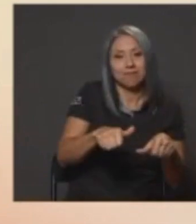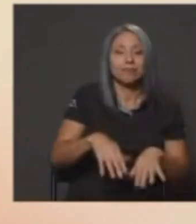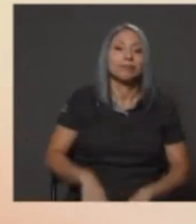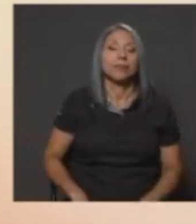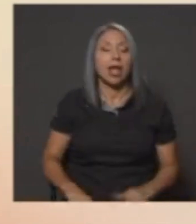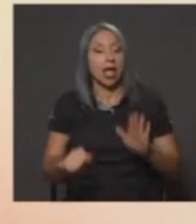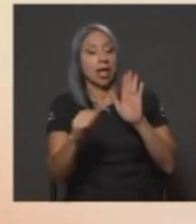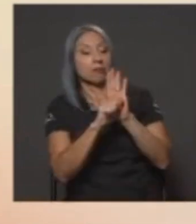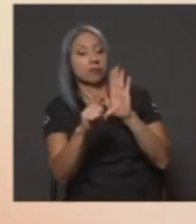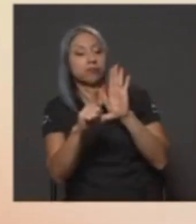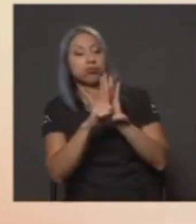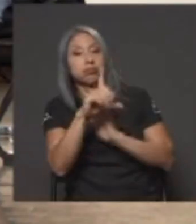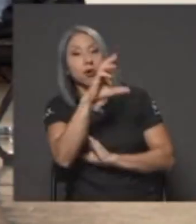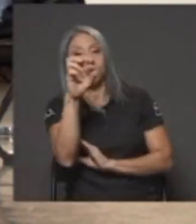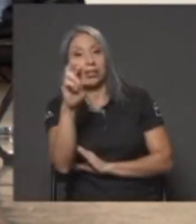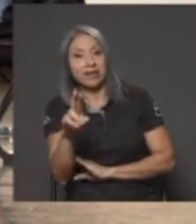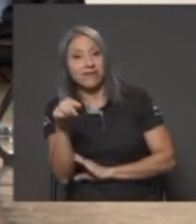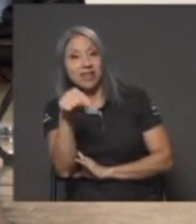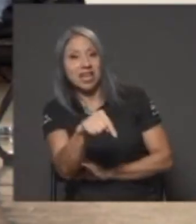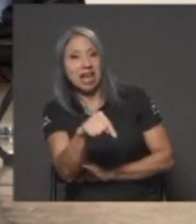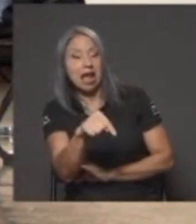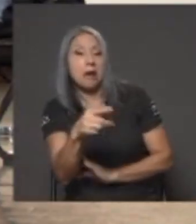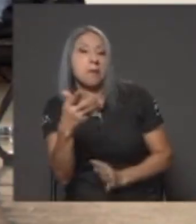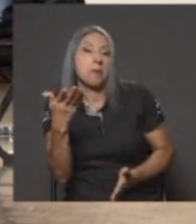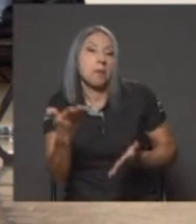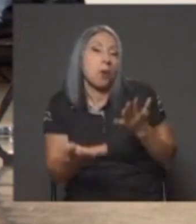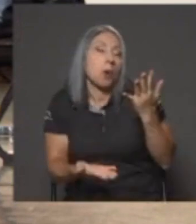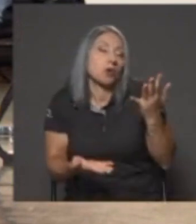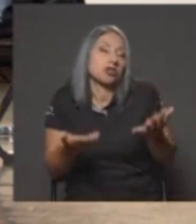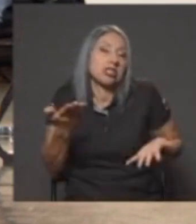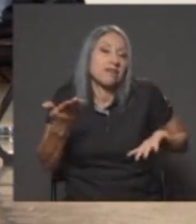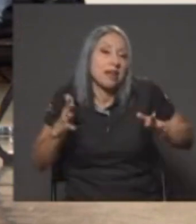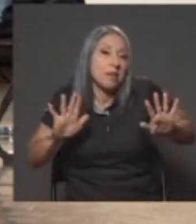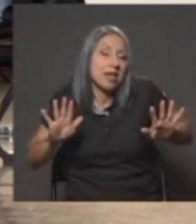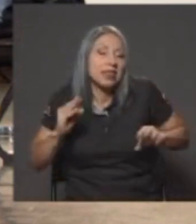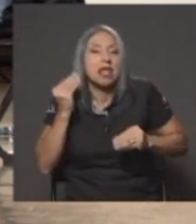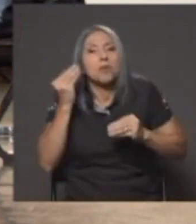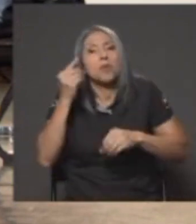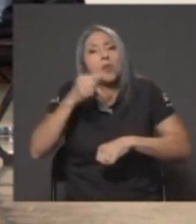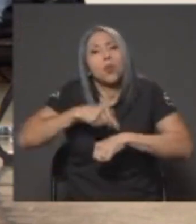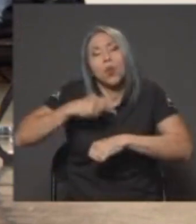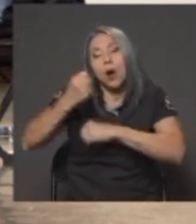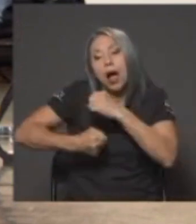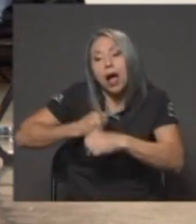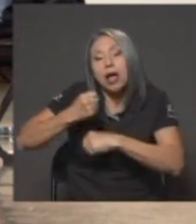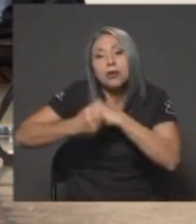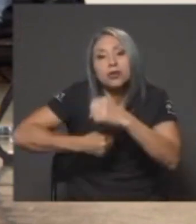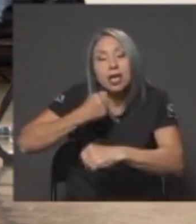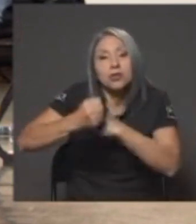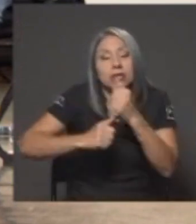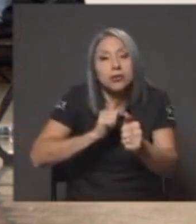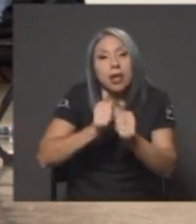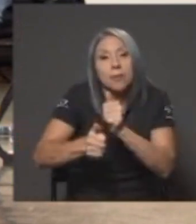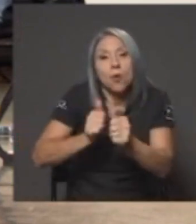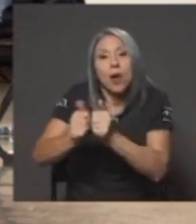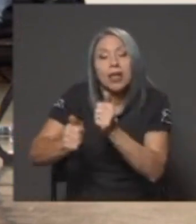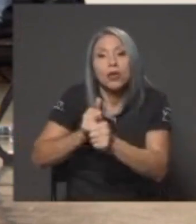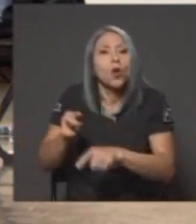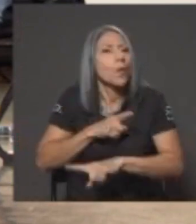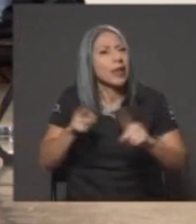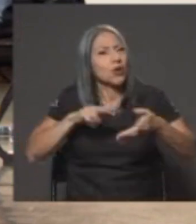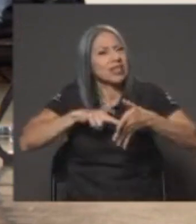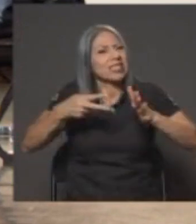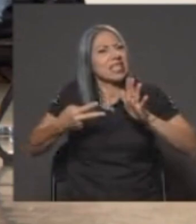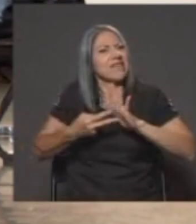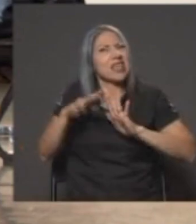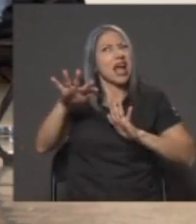Congreso de Costa Rica posiblemente se pasaría años y años aprobándolo, pero ¿qué es lo que significa en el